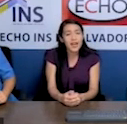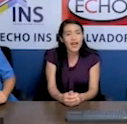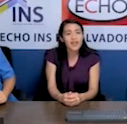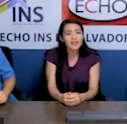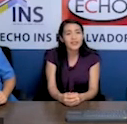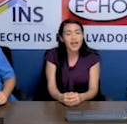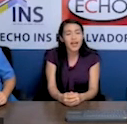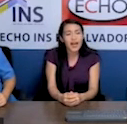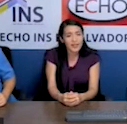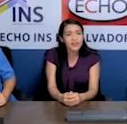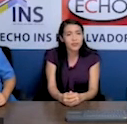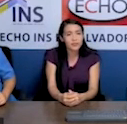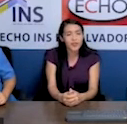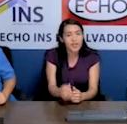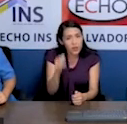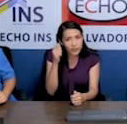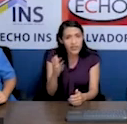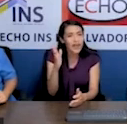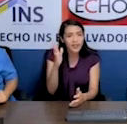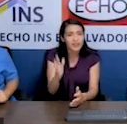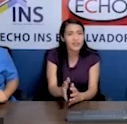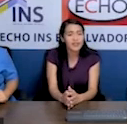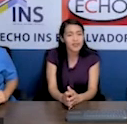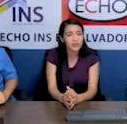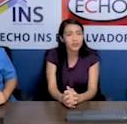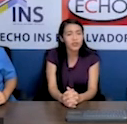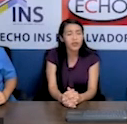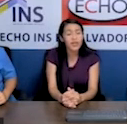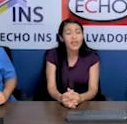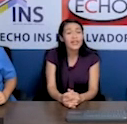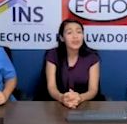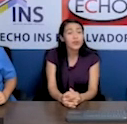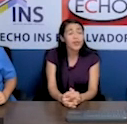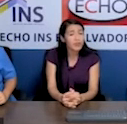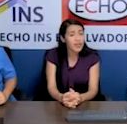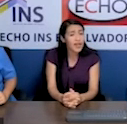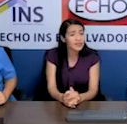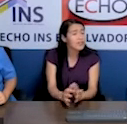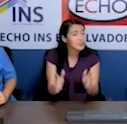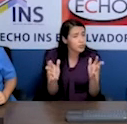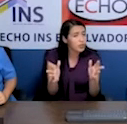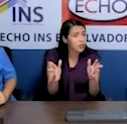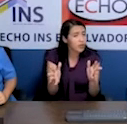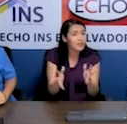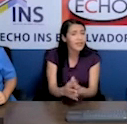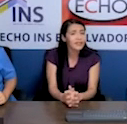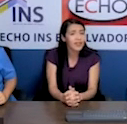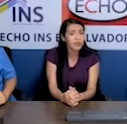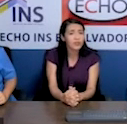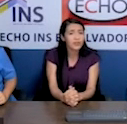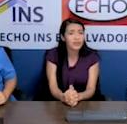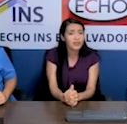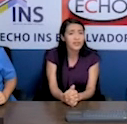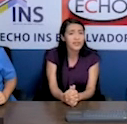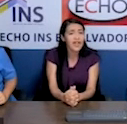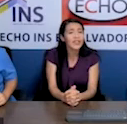dar ya esta alta sospecha o sellar casi el diagnóstico. La tomografía es el estudio gold estándar